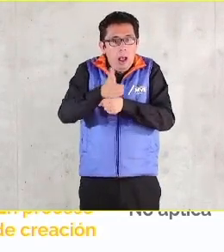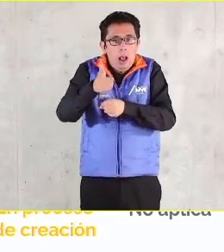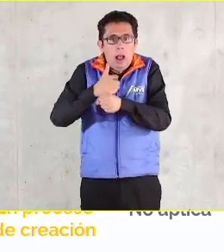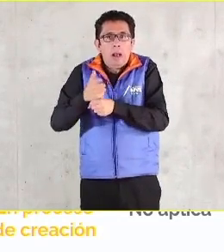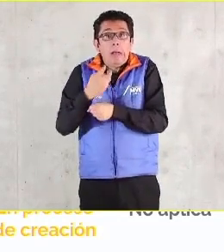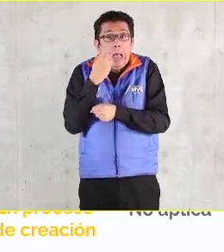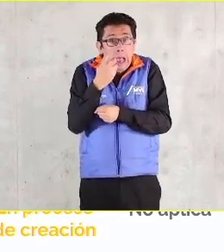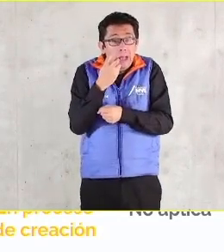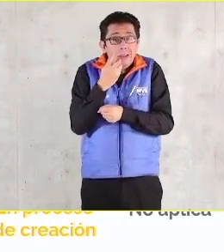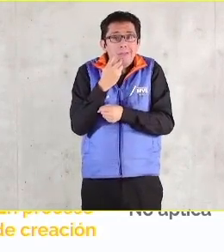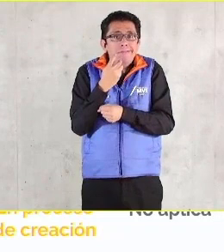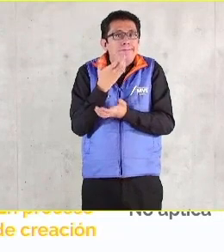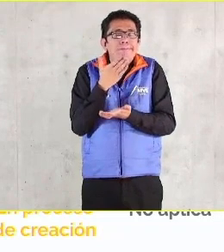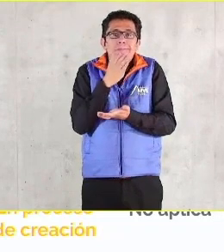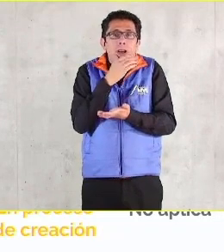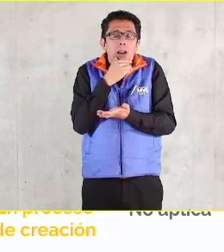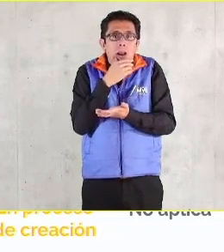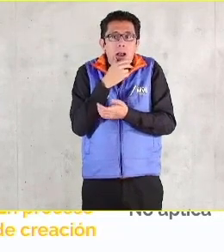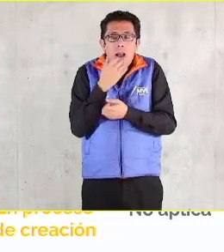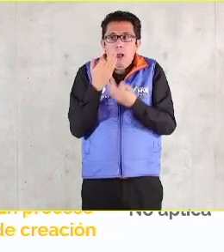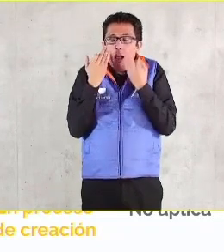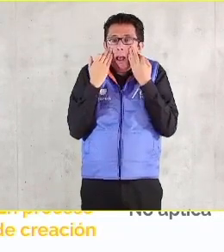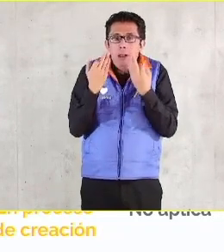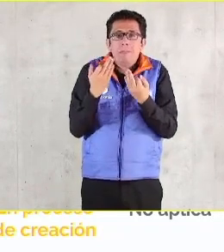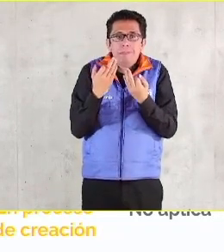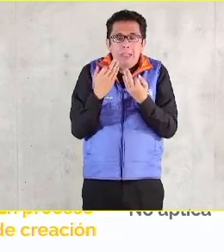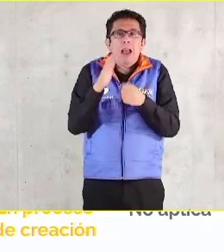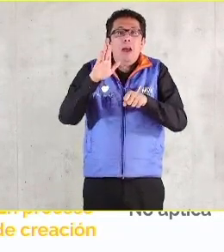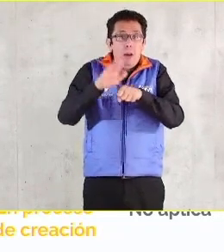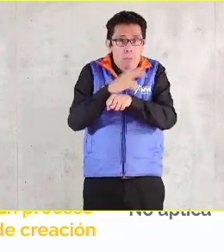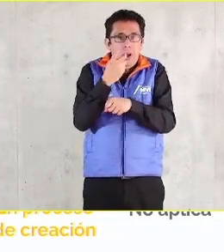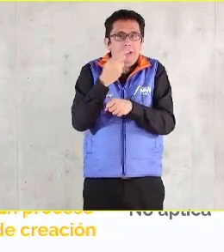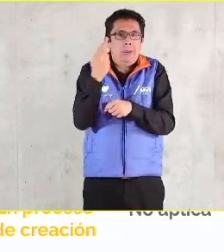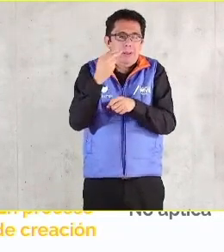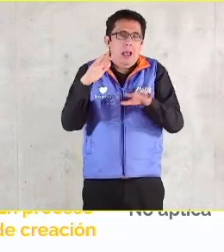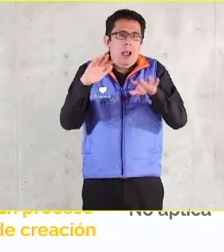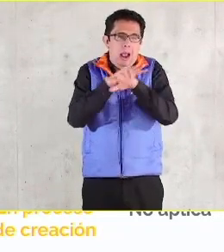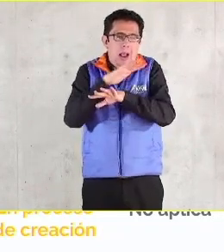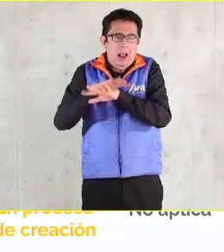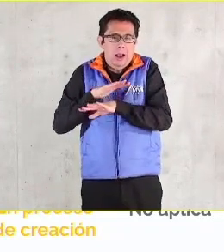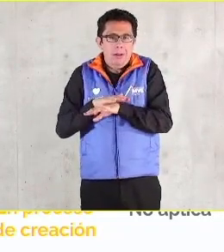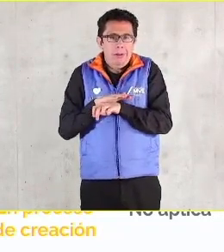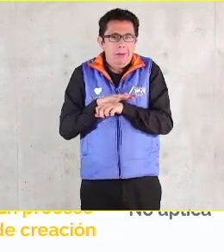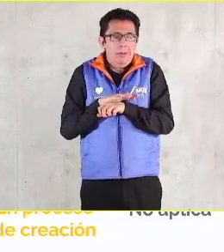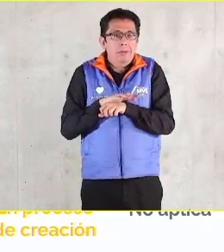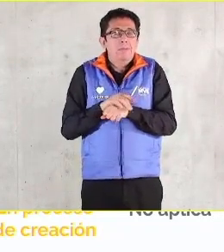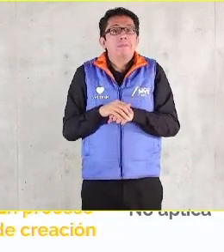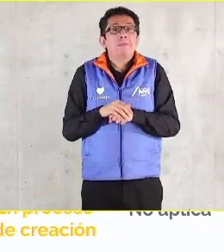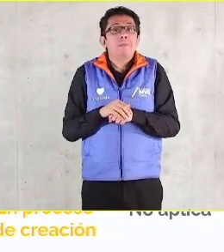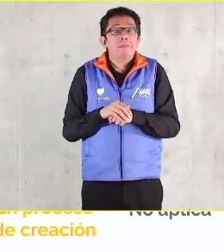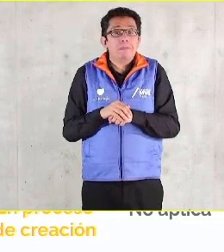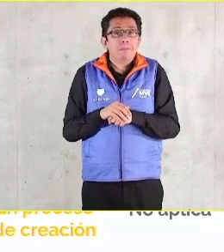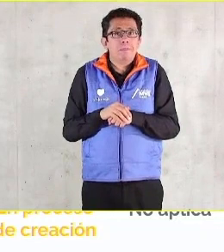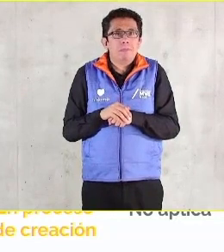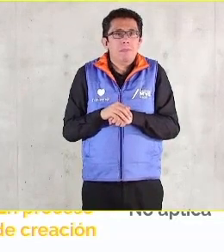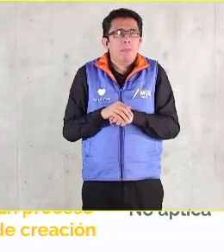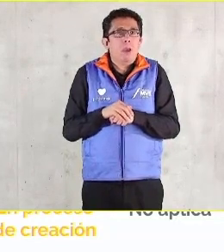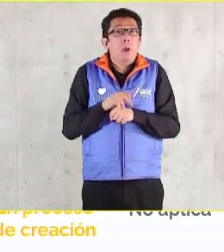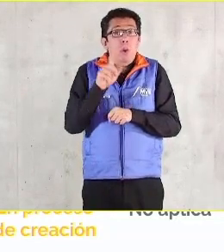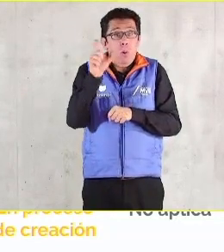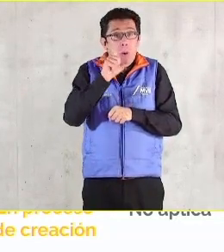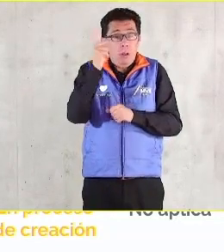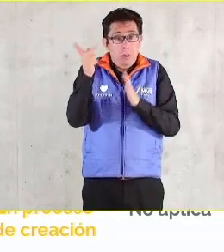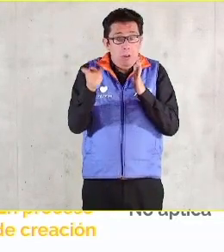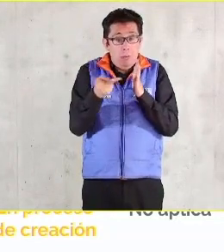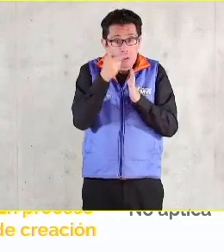determinar. De ahí la necesidad de hacer el cambio, ¿sí? Porque hoy en día las respuestas que se tenían a cada una de las preguntas es, ¿se cuenta